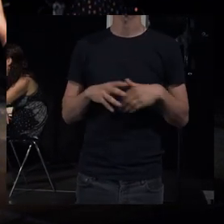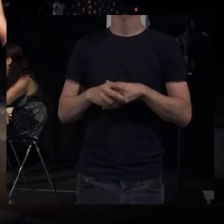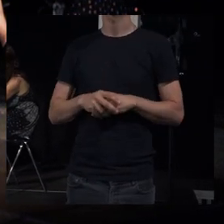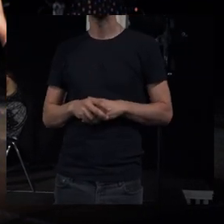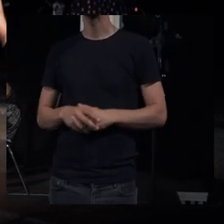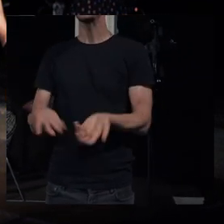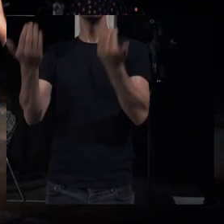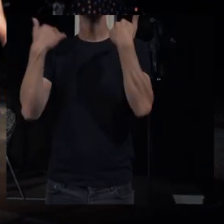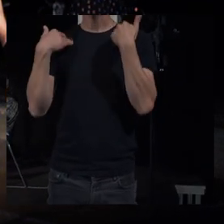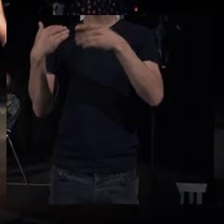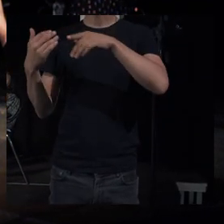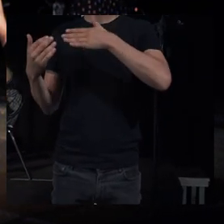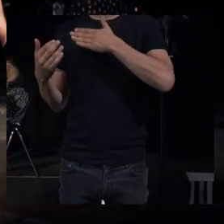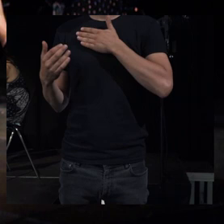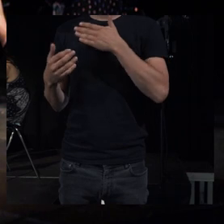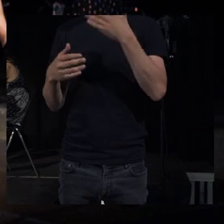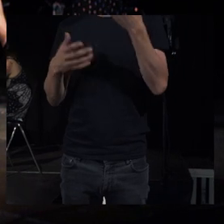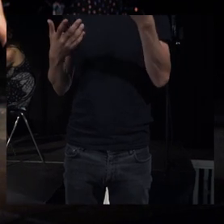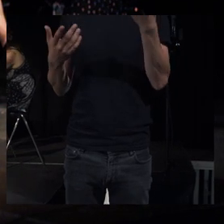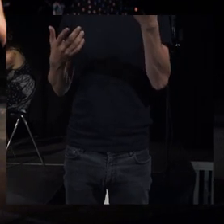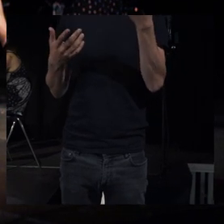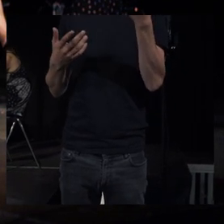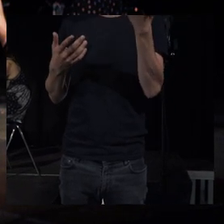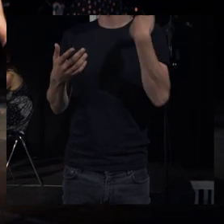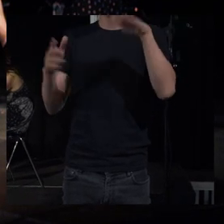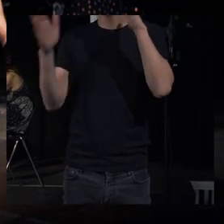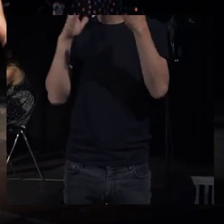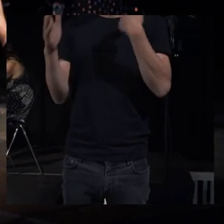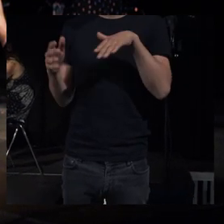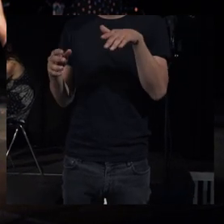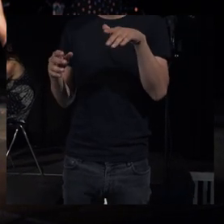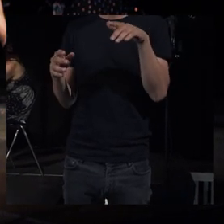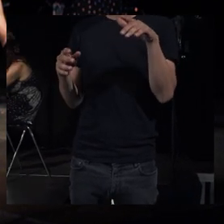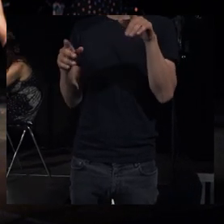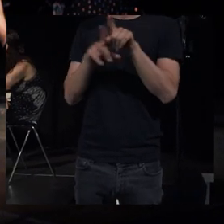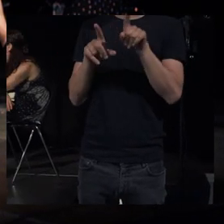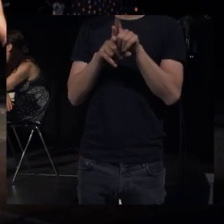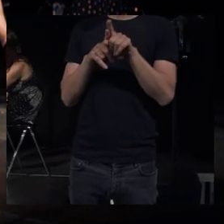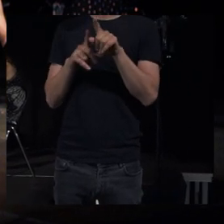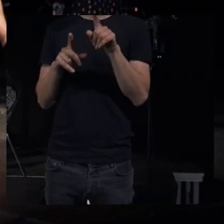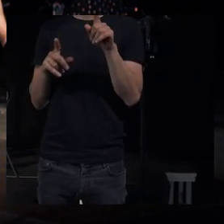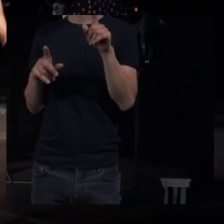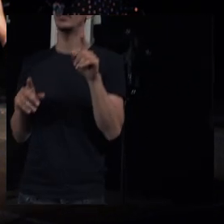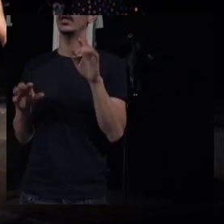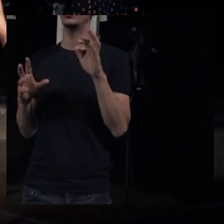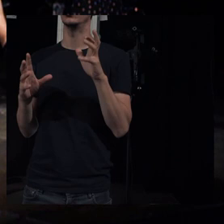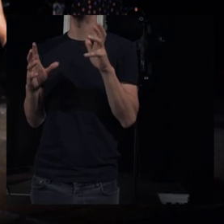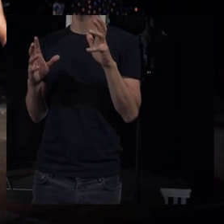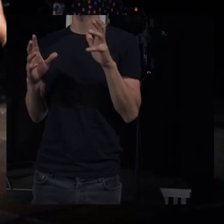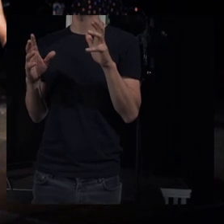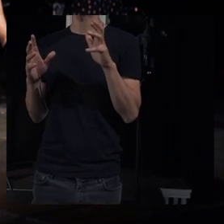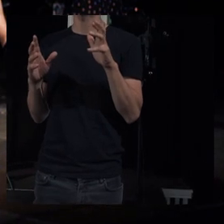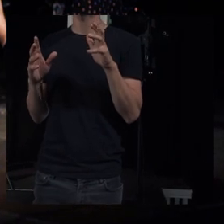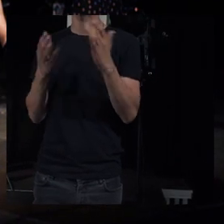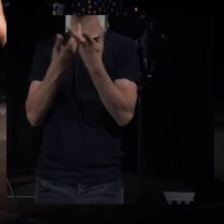de alguna forma yo llevaba un mogollón de movidas, pero una de las cosas por las que se contó conmigo fue porque